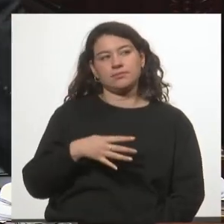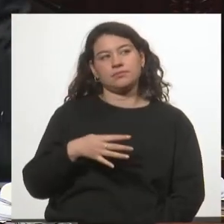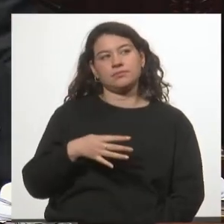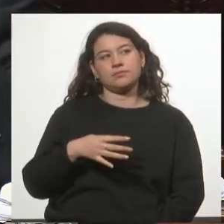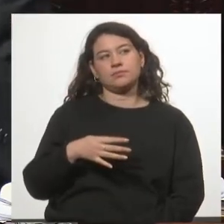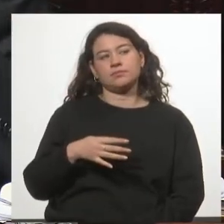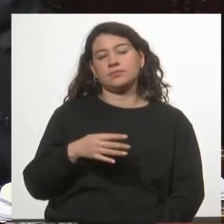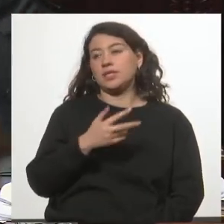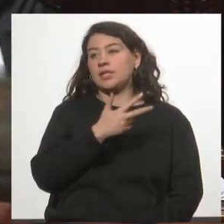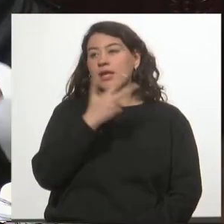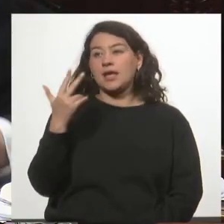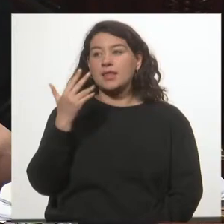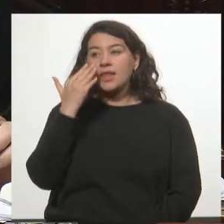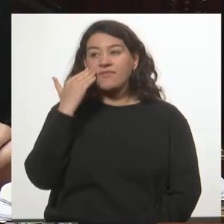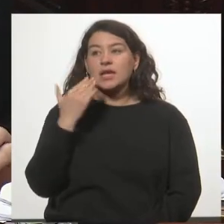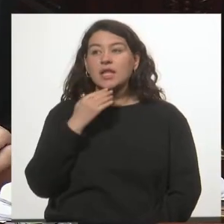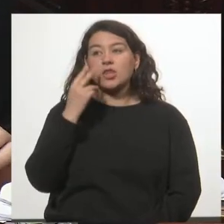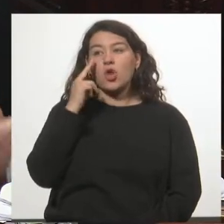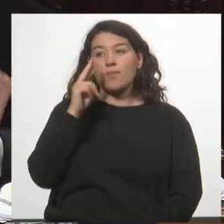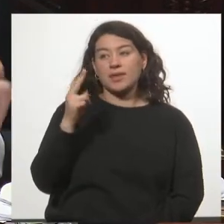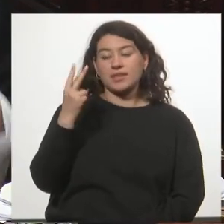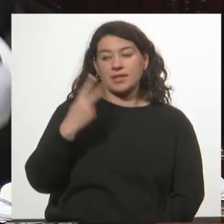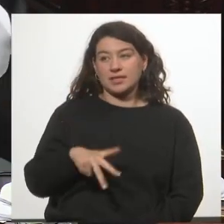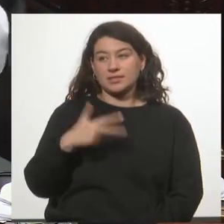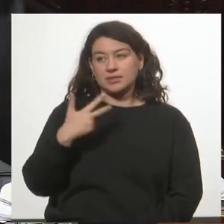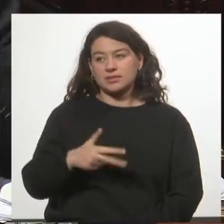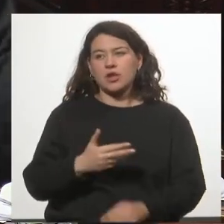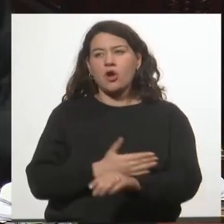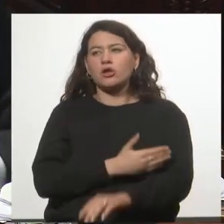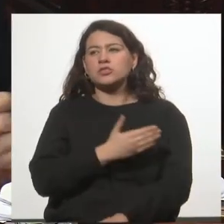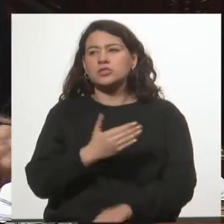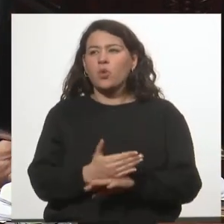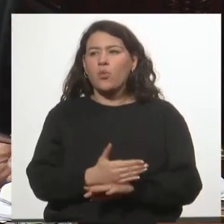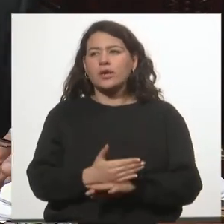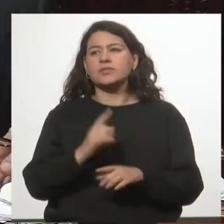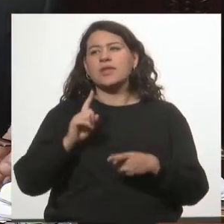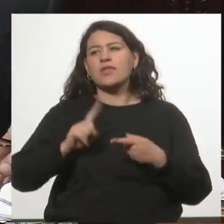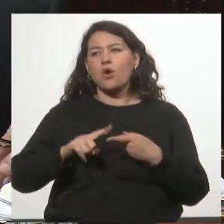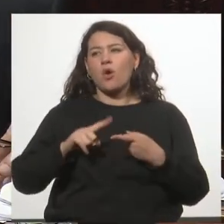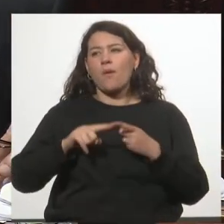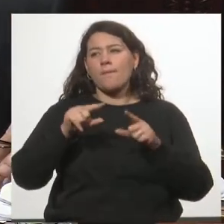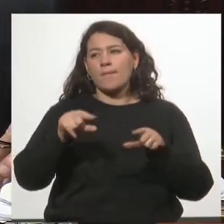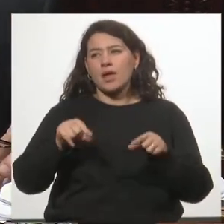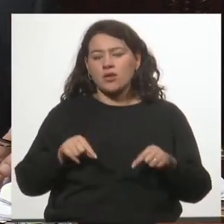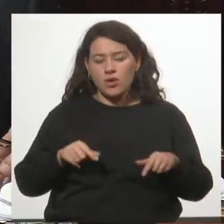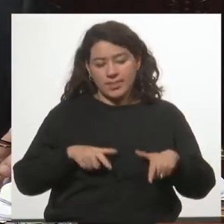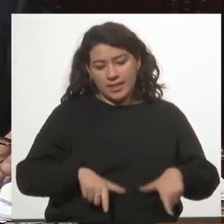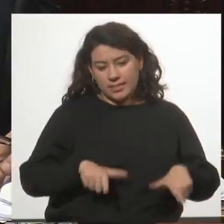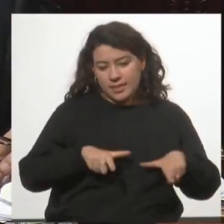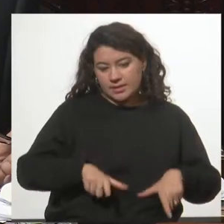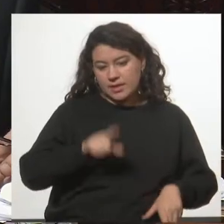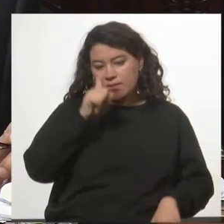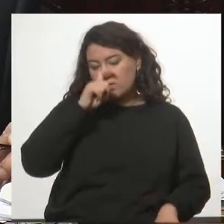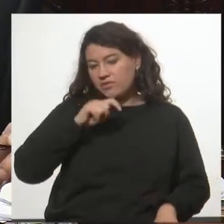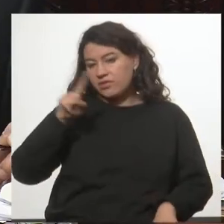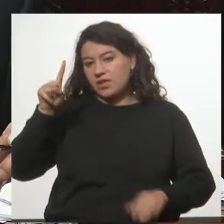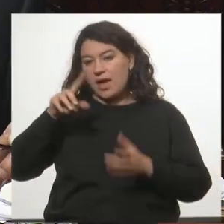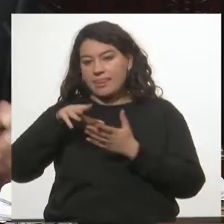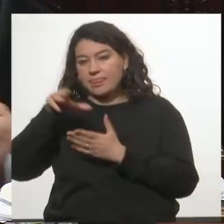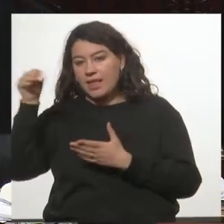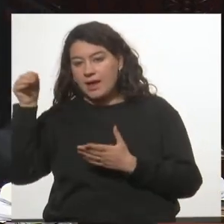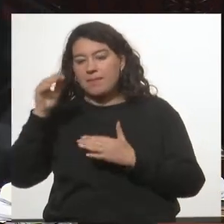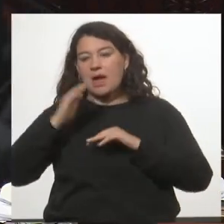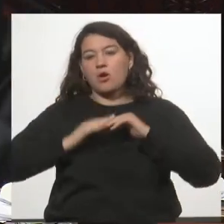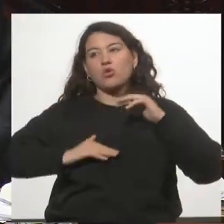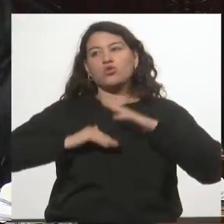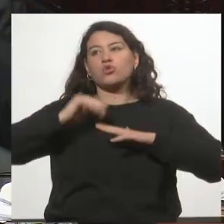el 3 de abril del 2013 como consecuencia del convenio entre la intendencia de montevideo y antel para la